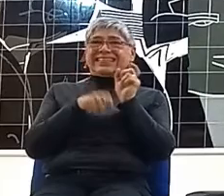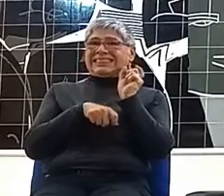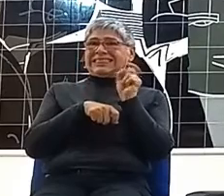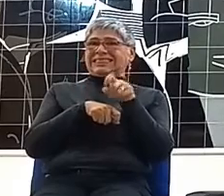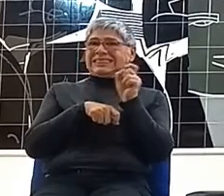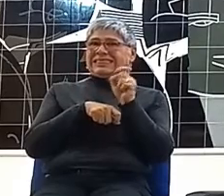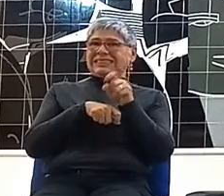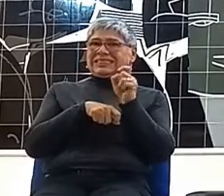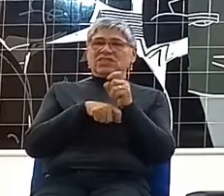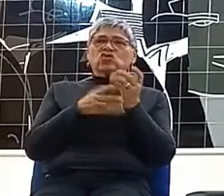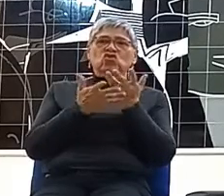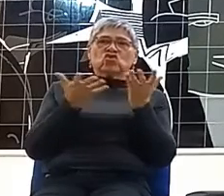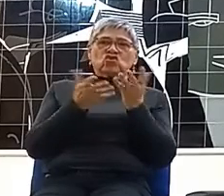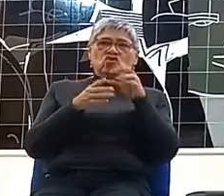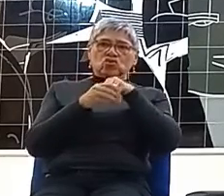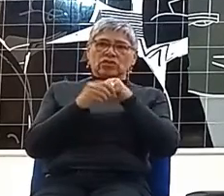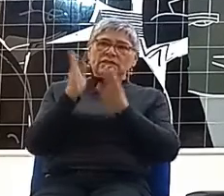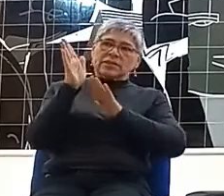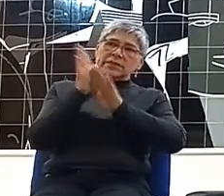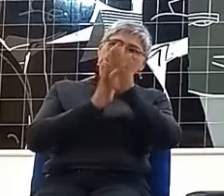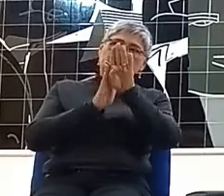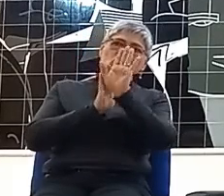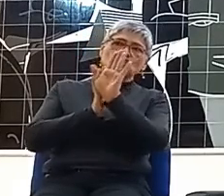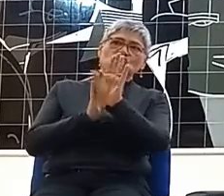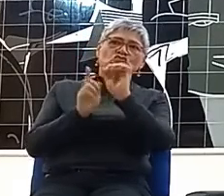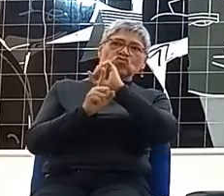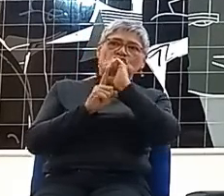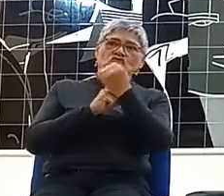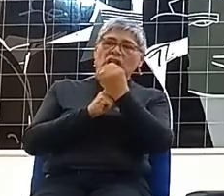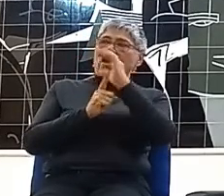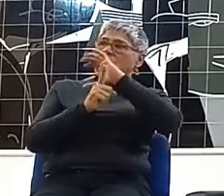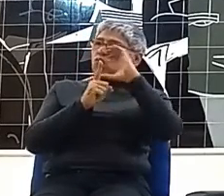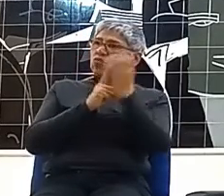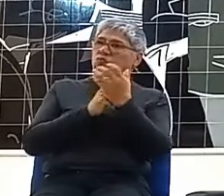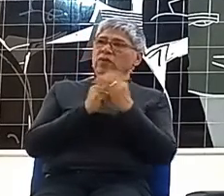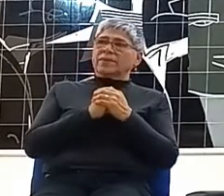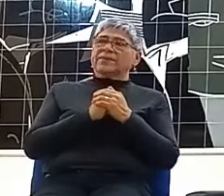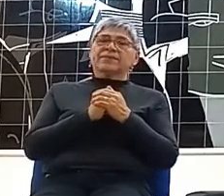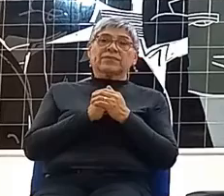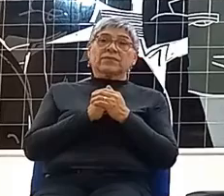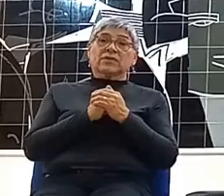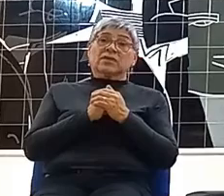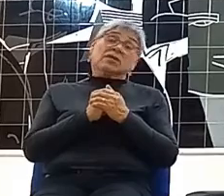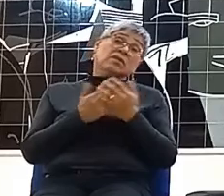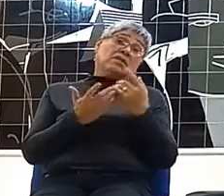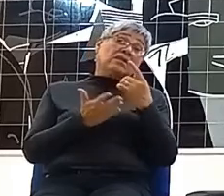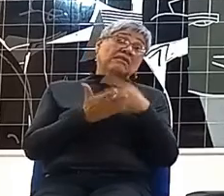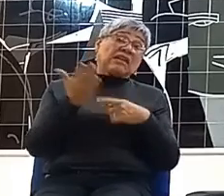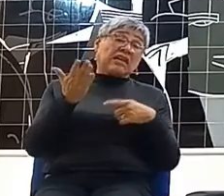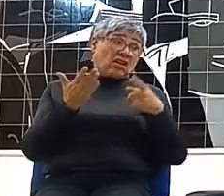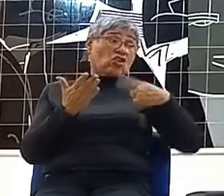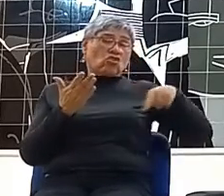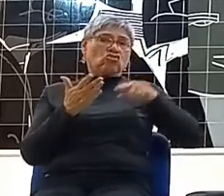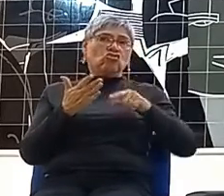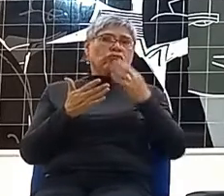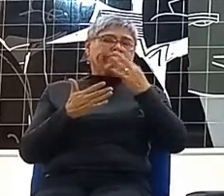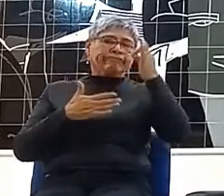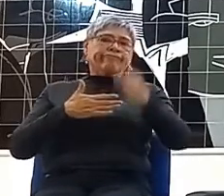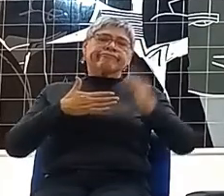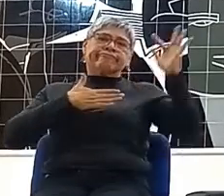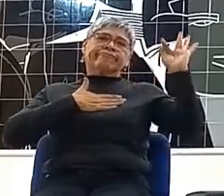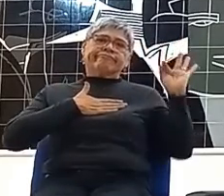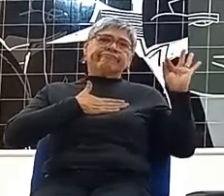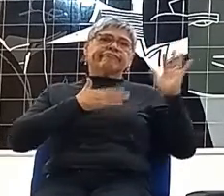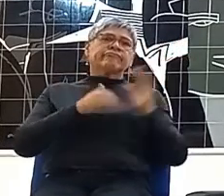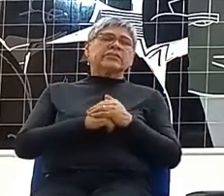necesarios dentro de ese desarrollo social y cultural que del cual nosotros fuimos testigos en ese momento,